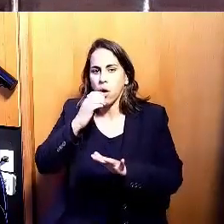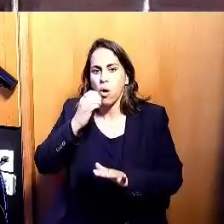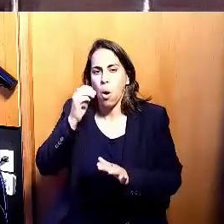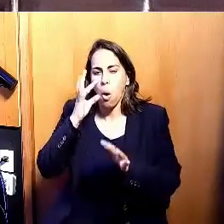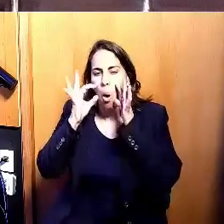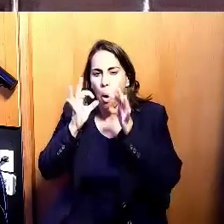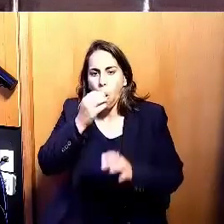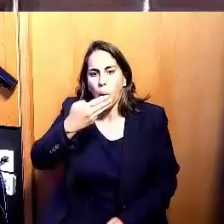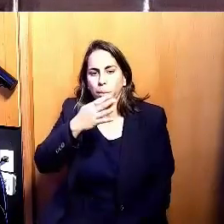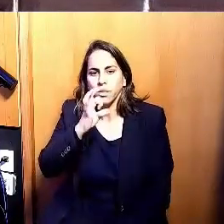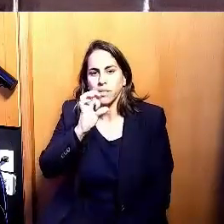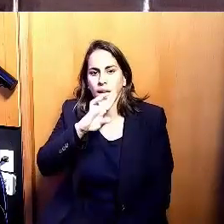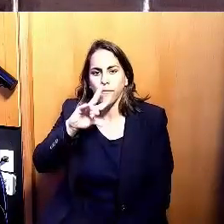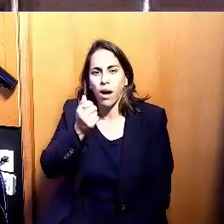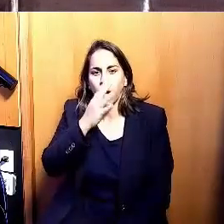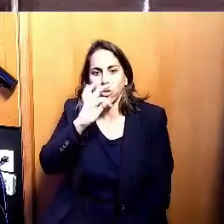Sí.